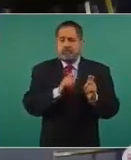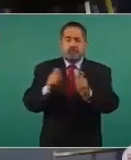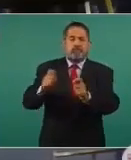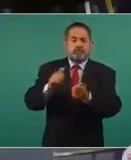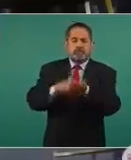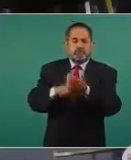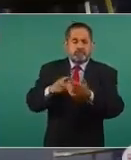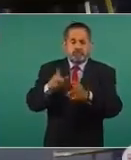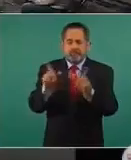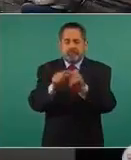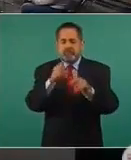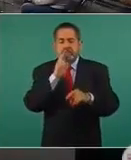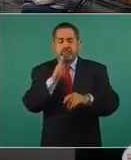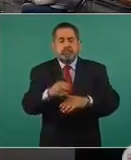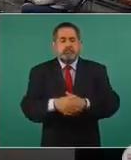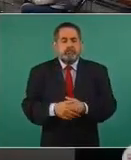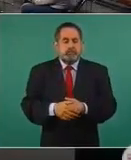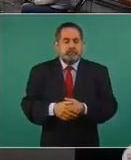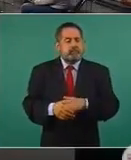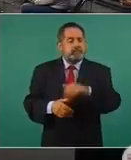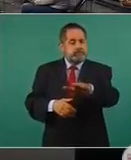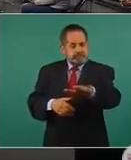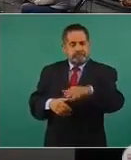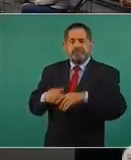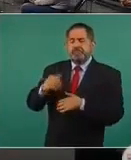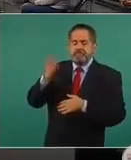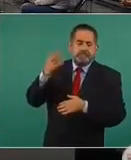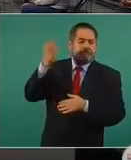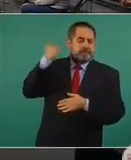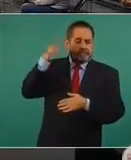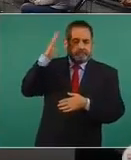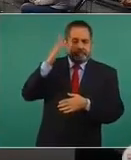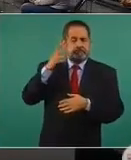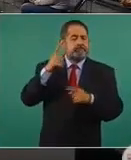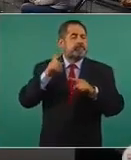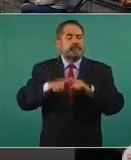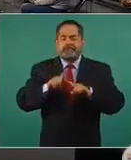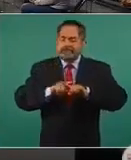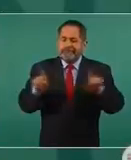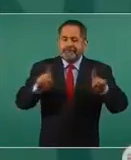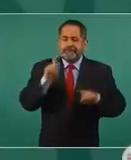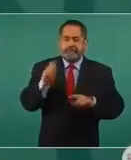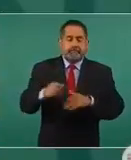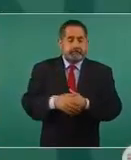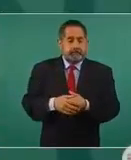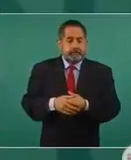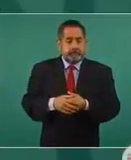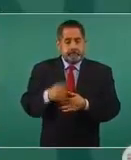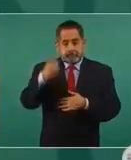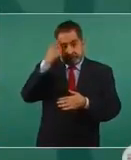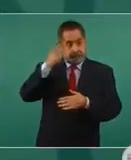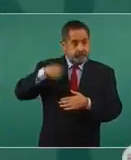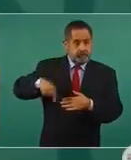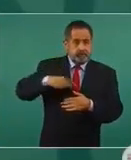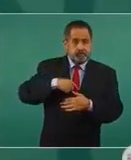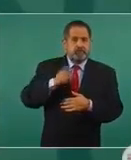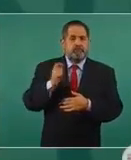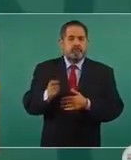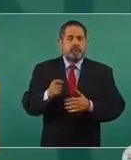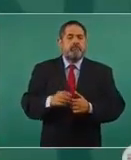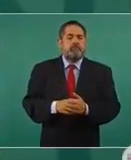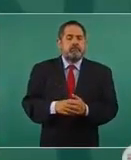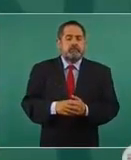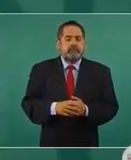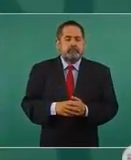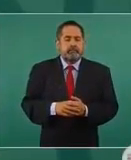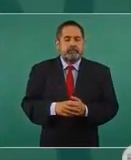correspondiente, solamente... En aquellos momentos también había una particularidad. para poder, precisamente